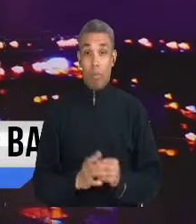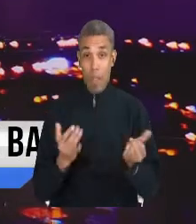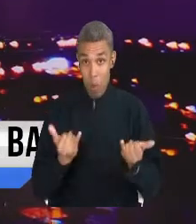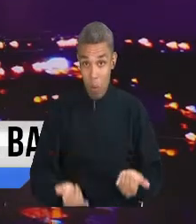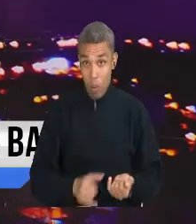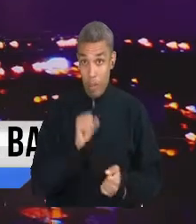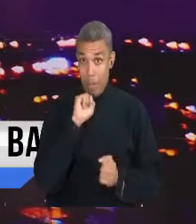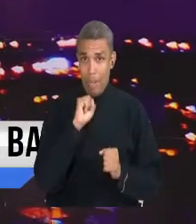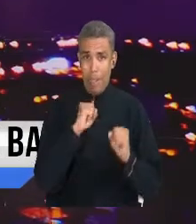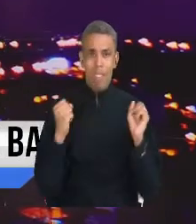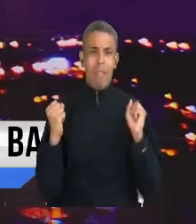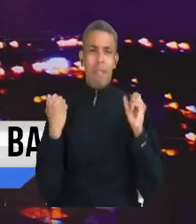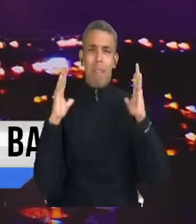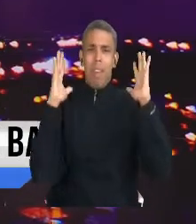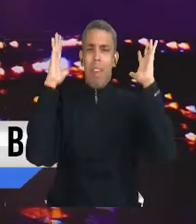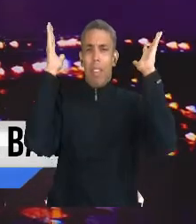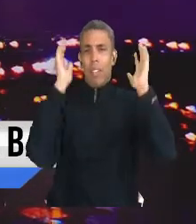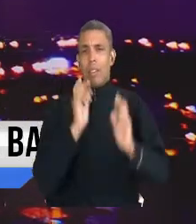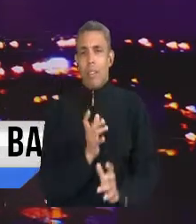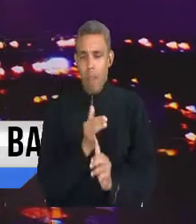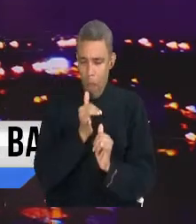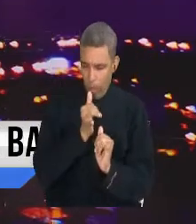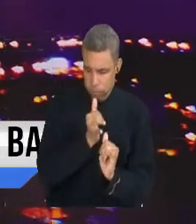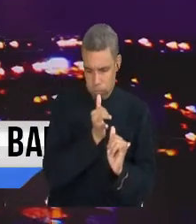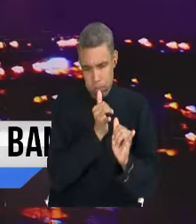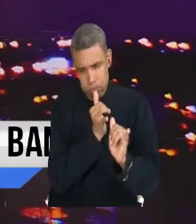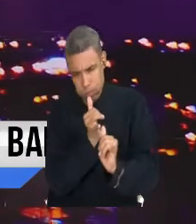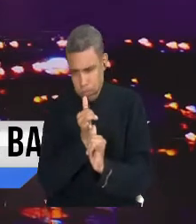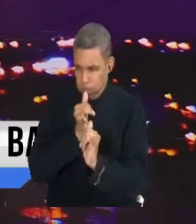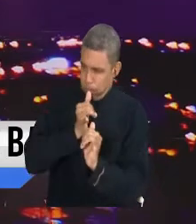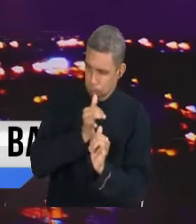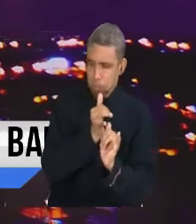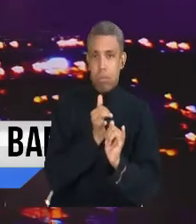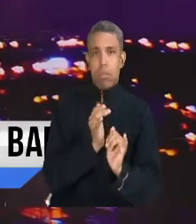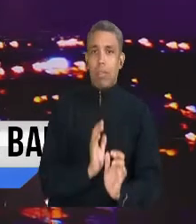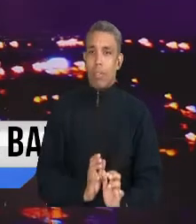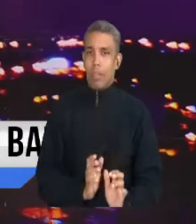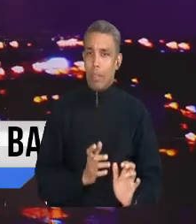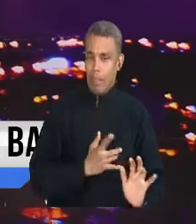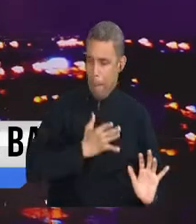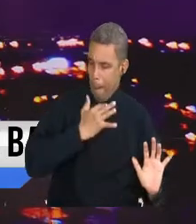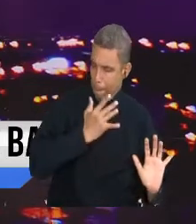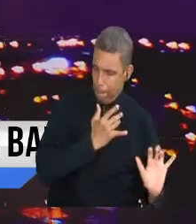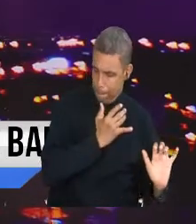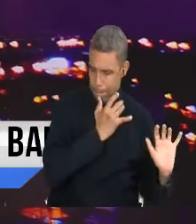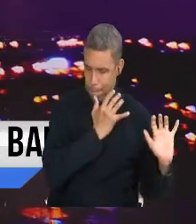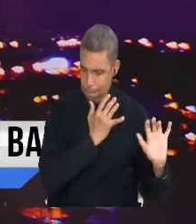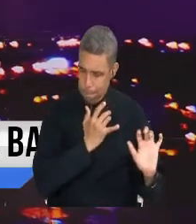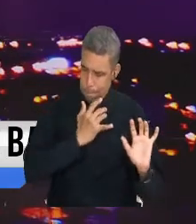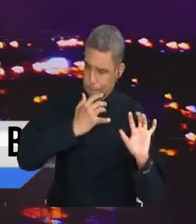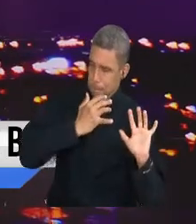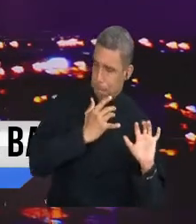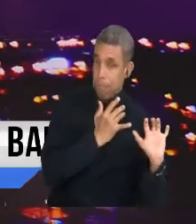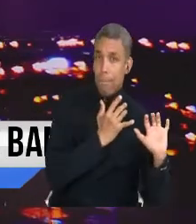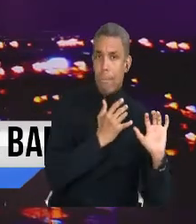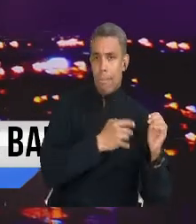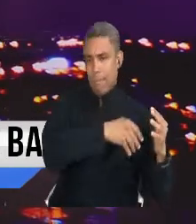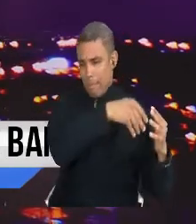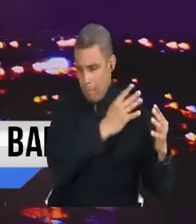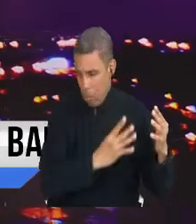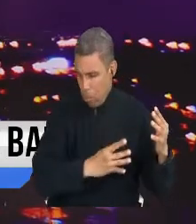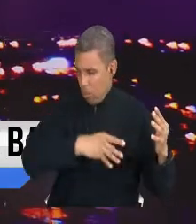folclore nacional, los ritmos de folclore nacional, los que se interpretan aquí en nuestro festival. Porque